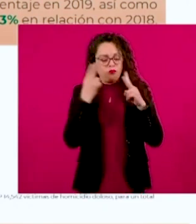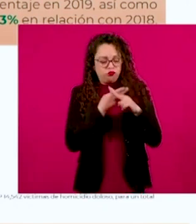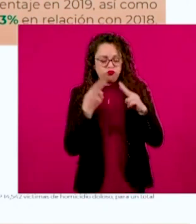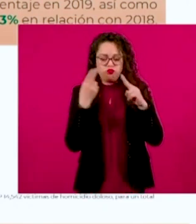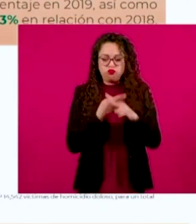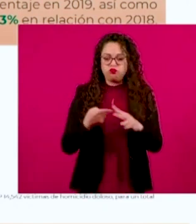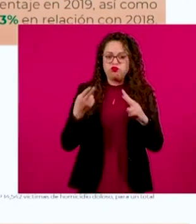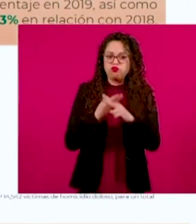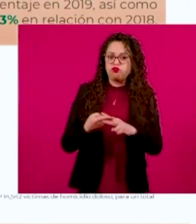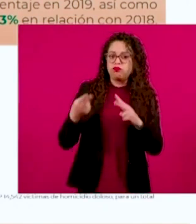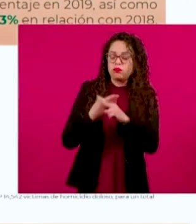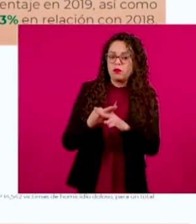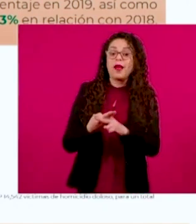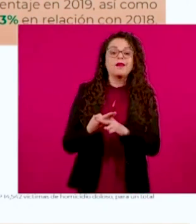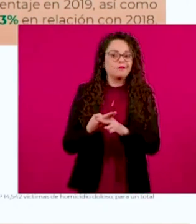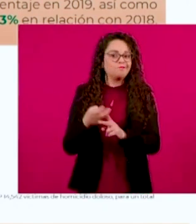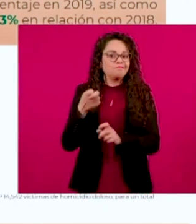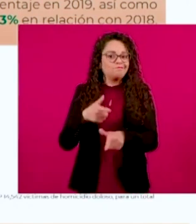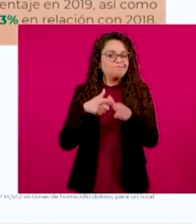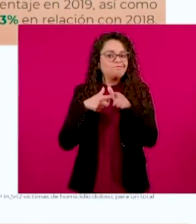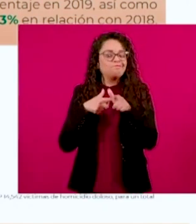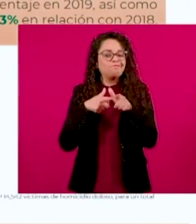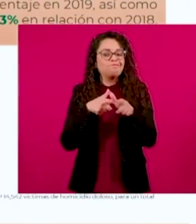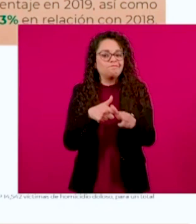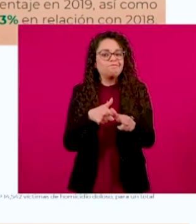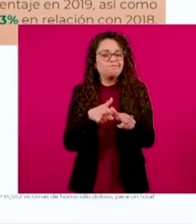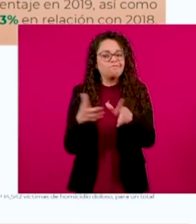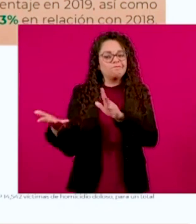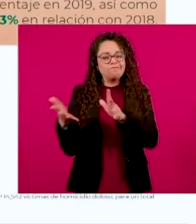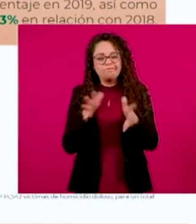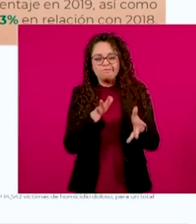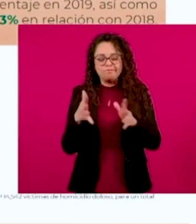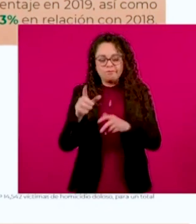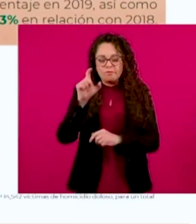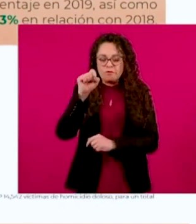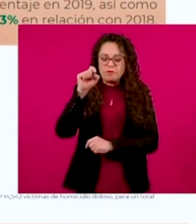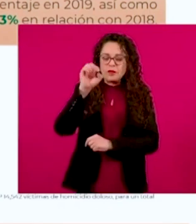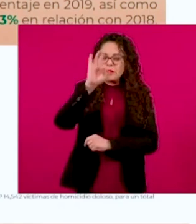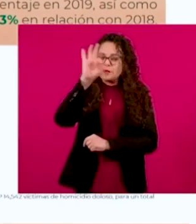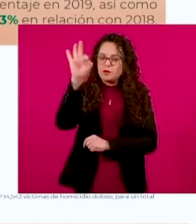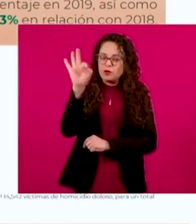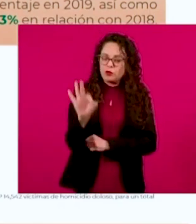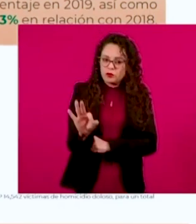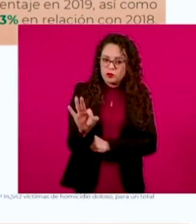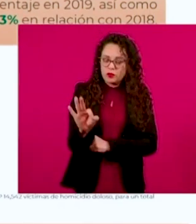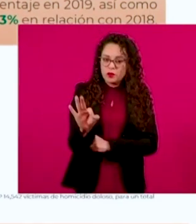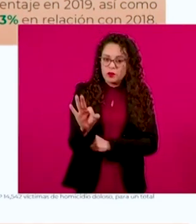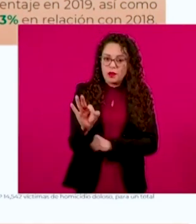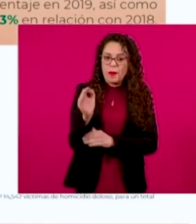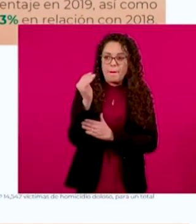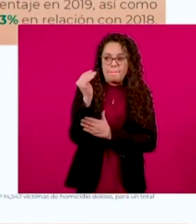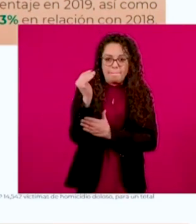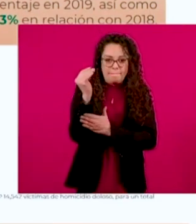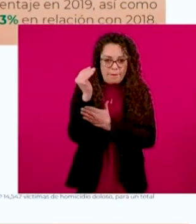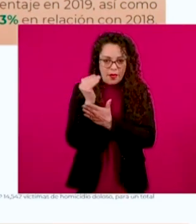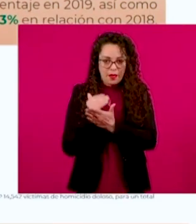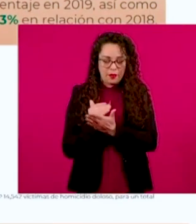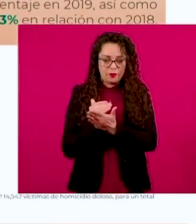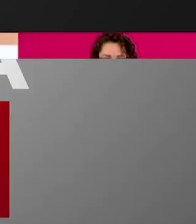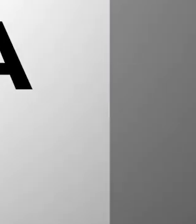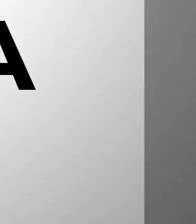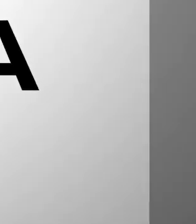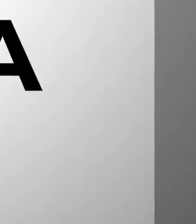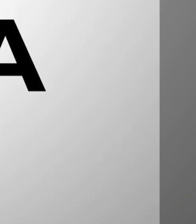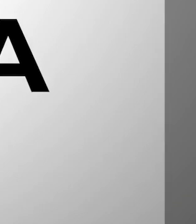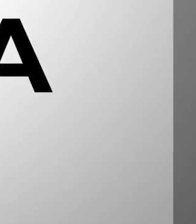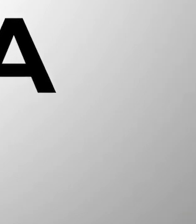cual continúa siendo el promedio del 20% en la reducción de este delito.